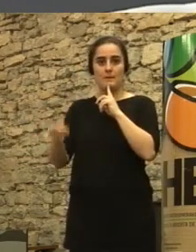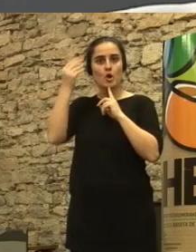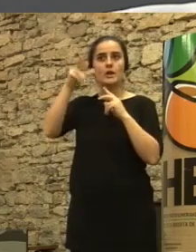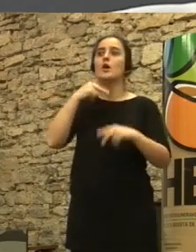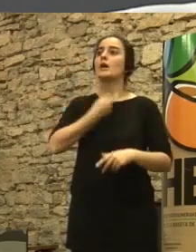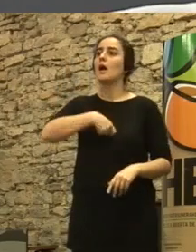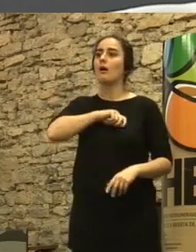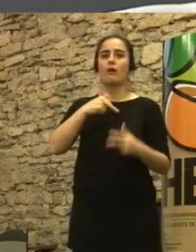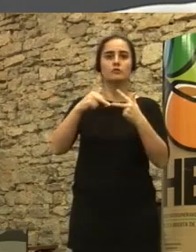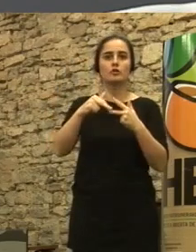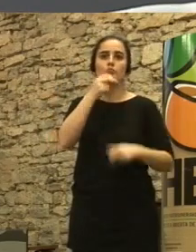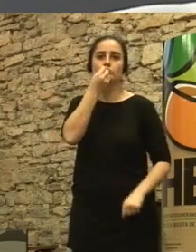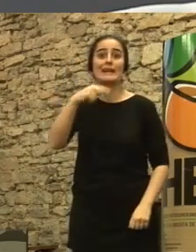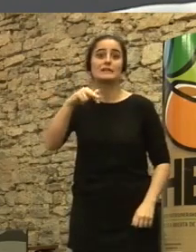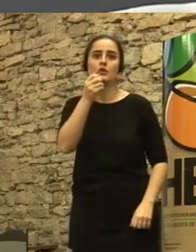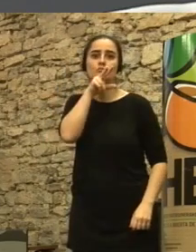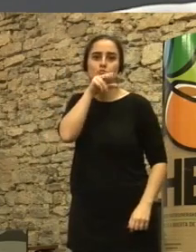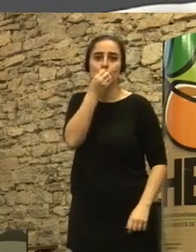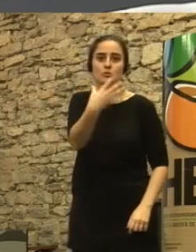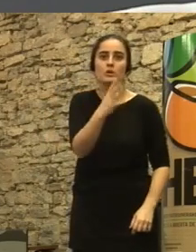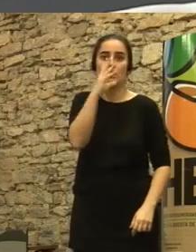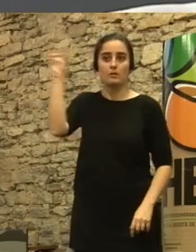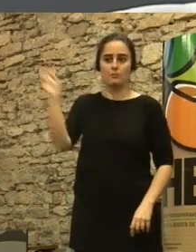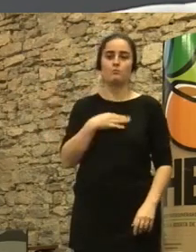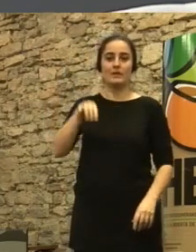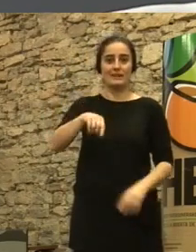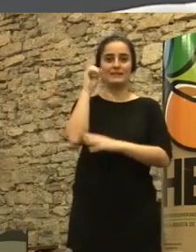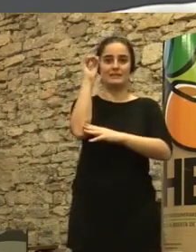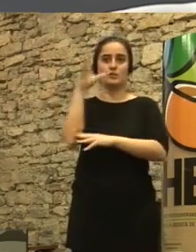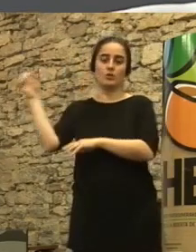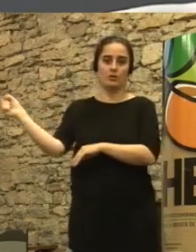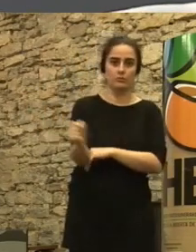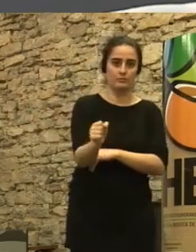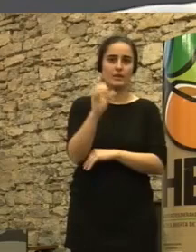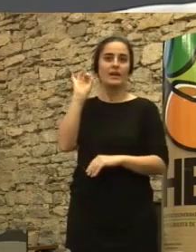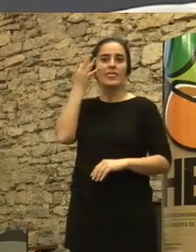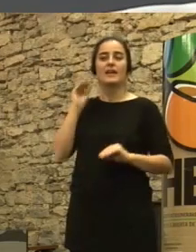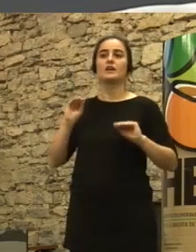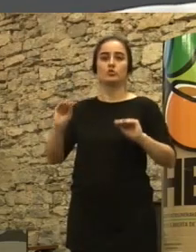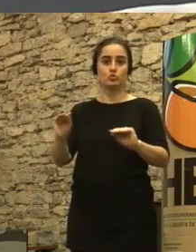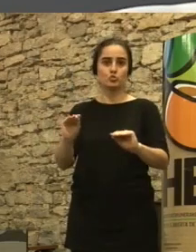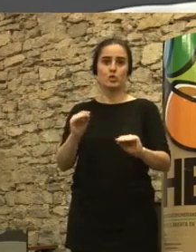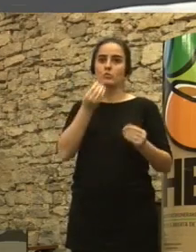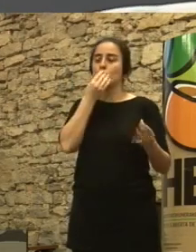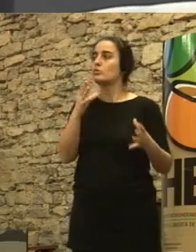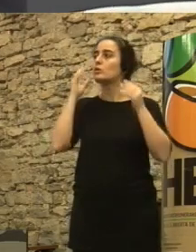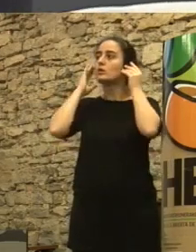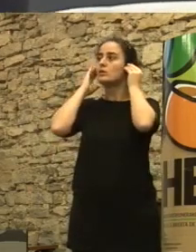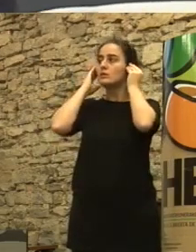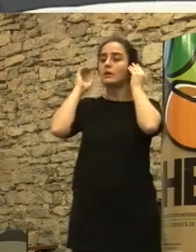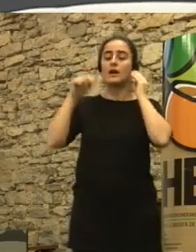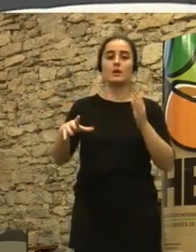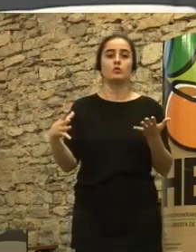que hacéis una sesión aquí os lo traéis porque es descomunal. Su idea es, ¿sabéis lo que es lobby, no? A lo mejor no todo el mundo en esta sala